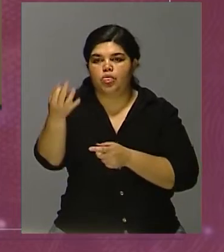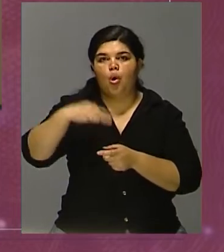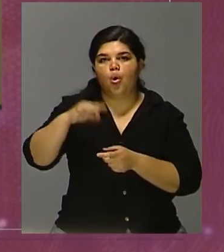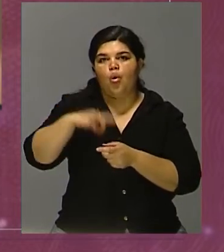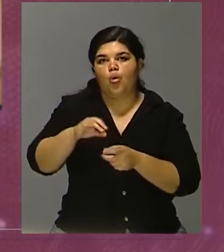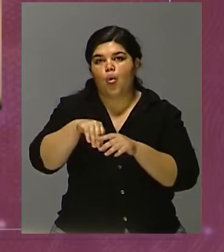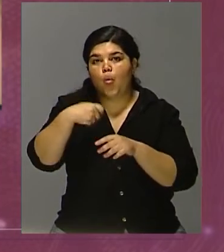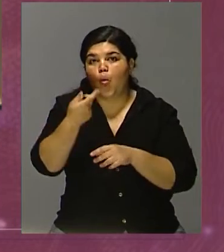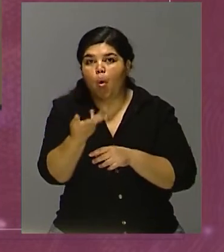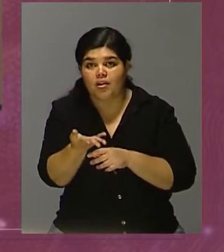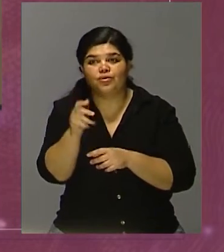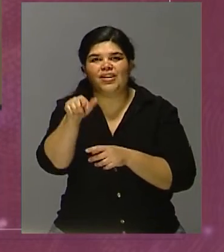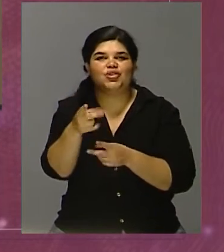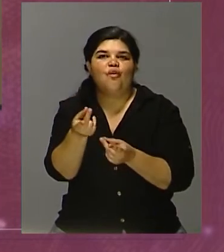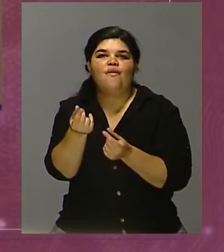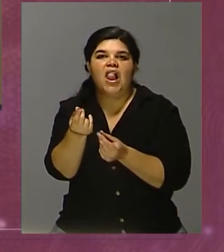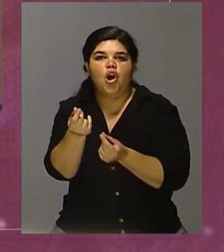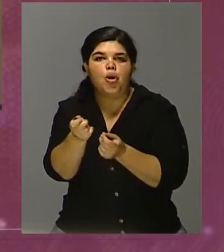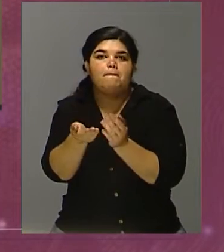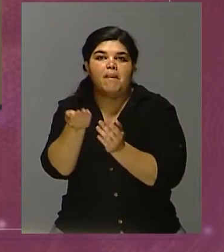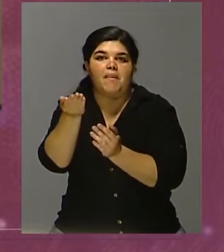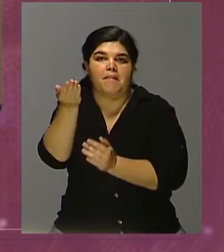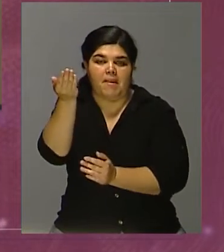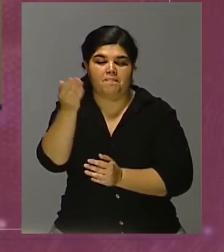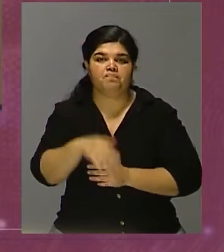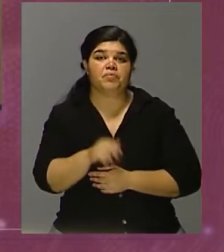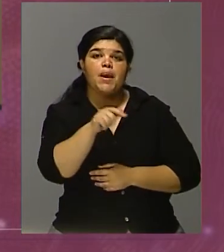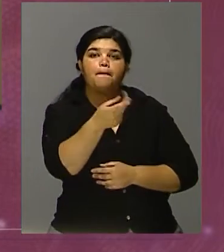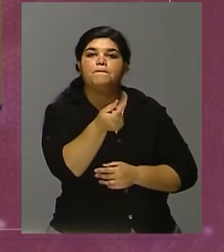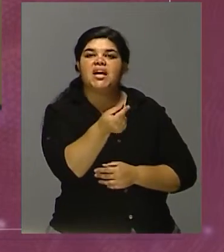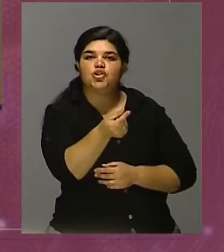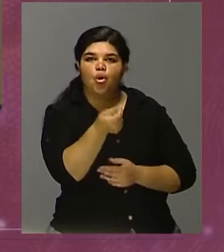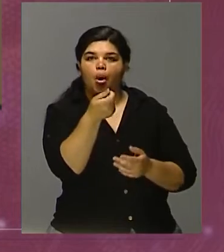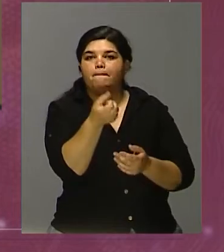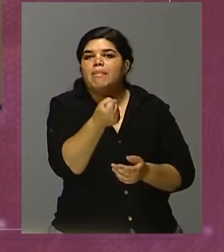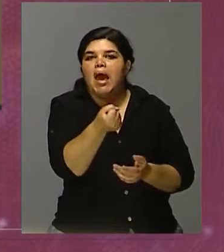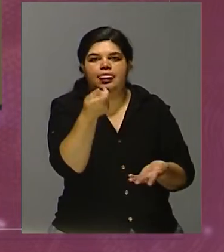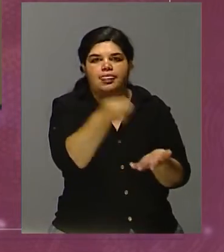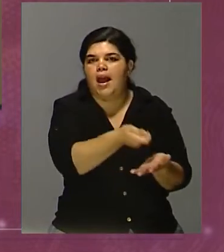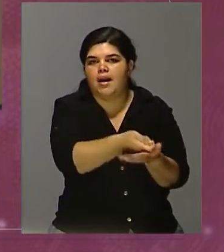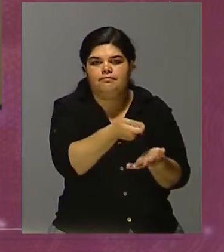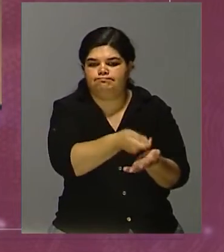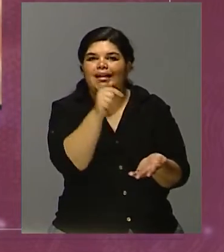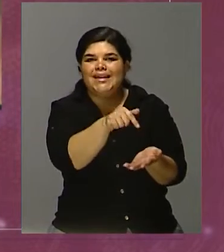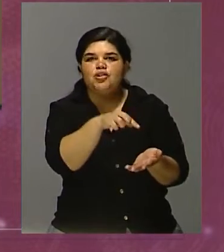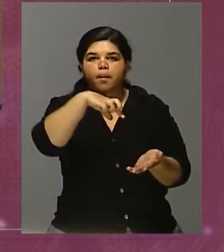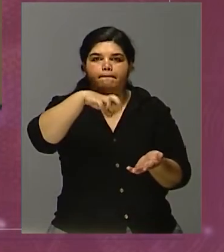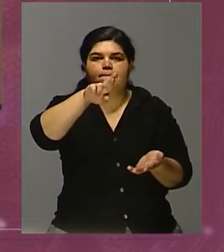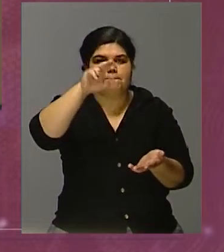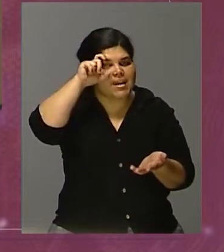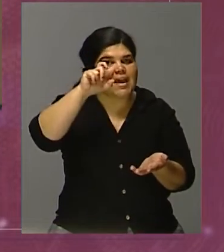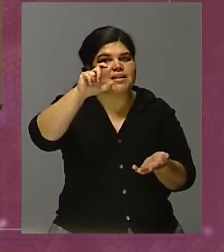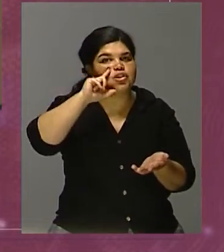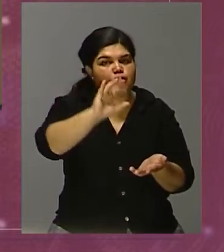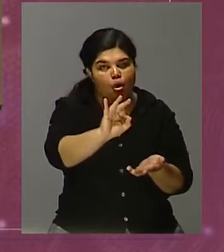puede entregar mayores cantidades de dinero en el futuro. Precio es el precio que nos está pidiendo el mercado, en este caso el mercado de valores,